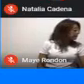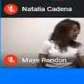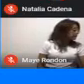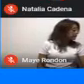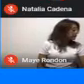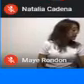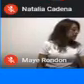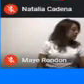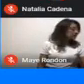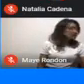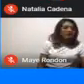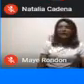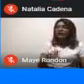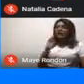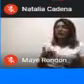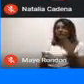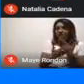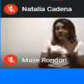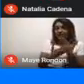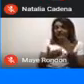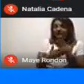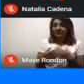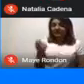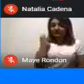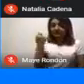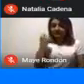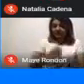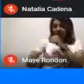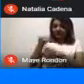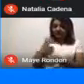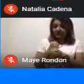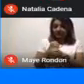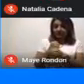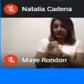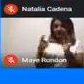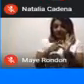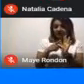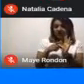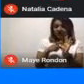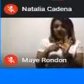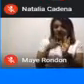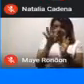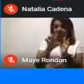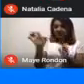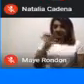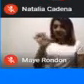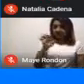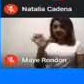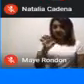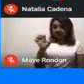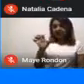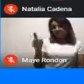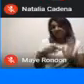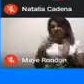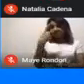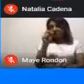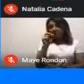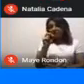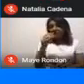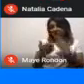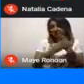Y esto nos llevó a decir que pues hasta enero del 2019, pues tuvimos, hasta enero del 2020 tuvimos un